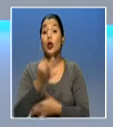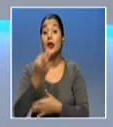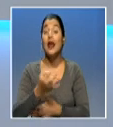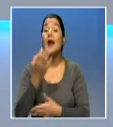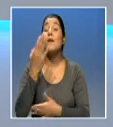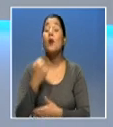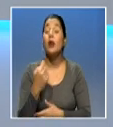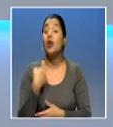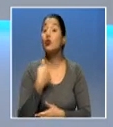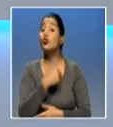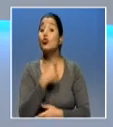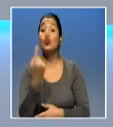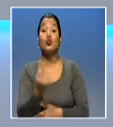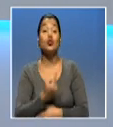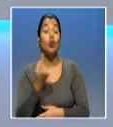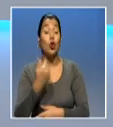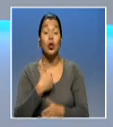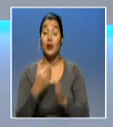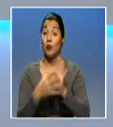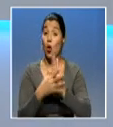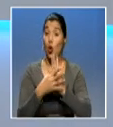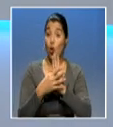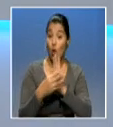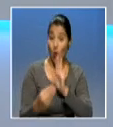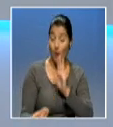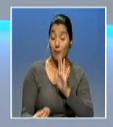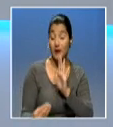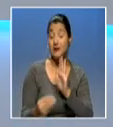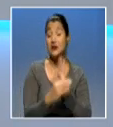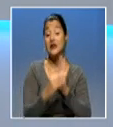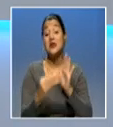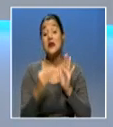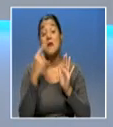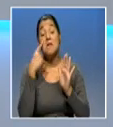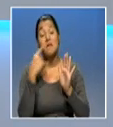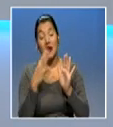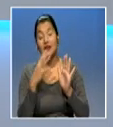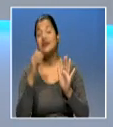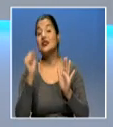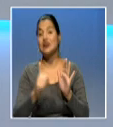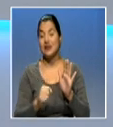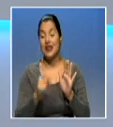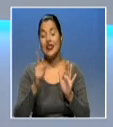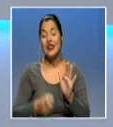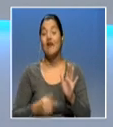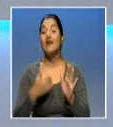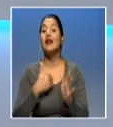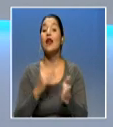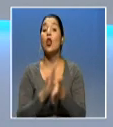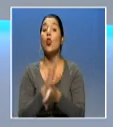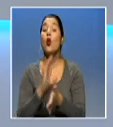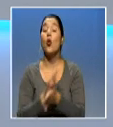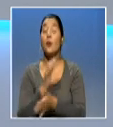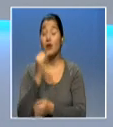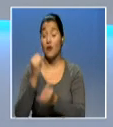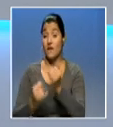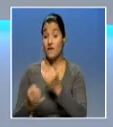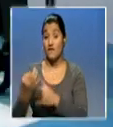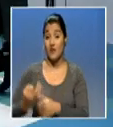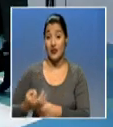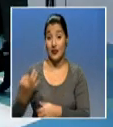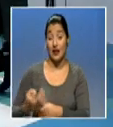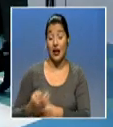solo tenemos copias que se afirman ser de algún documento original que nunca llegó a